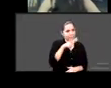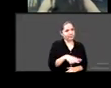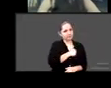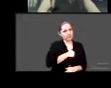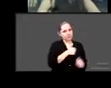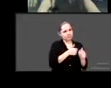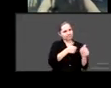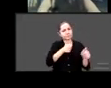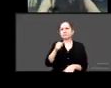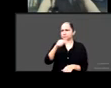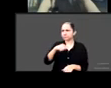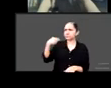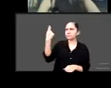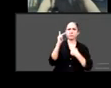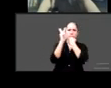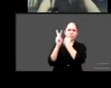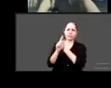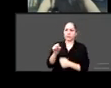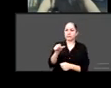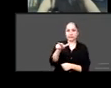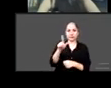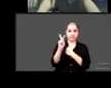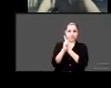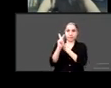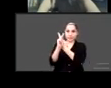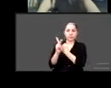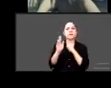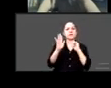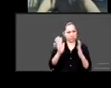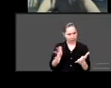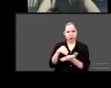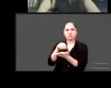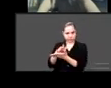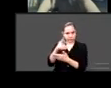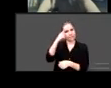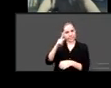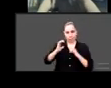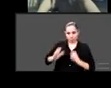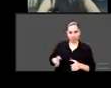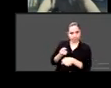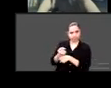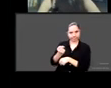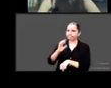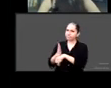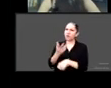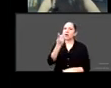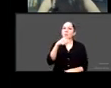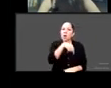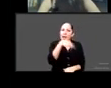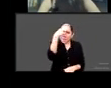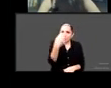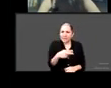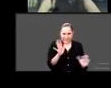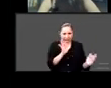países al día de hoy han prohibido castigo corporal. México está a un paso y no entiendo, yo igual que Sara, ¿por qué no lo damos? En noviembre